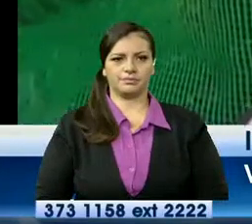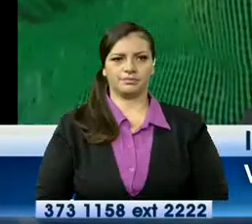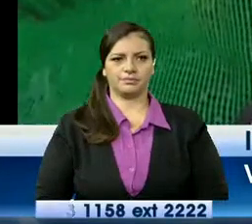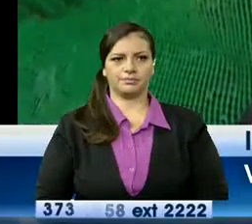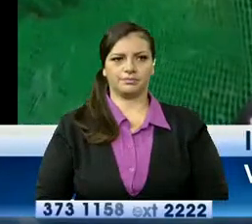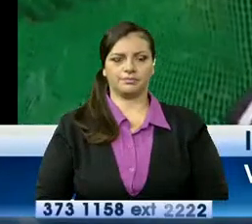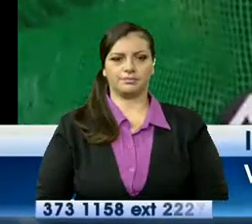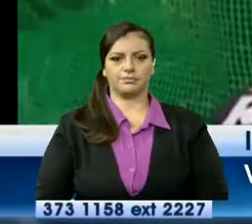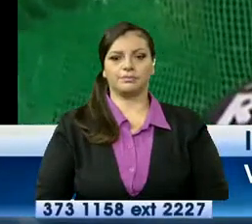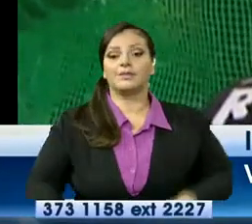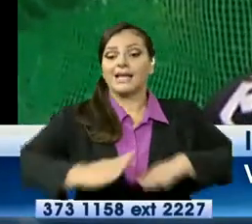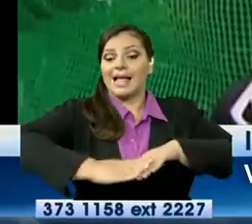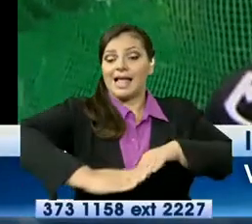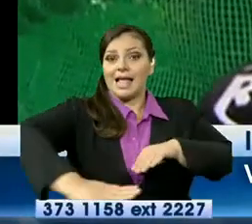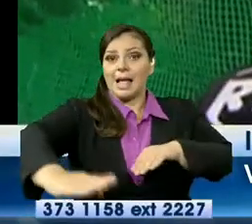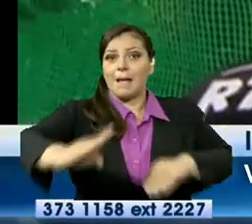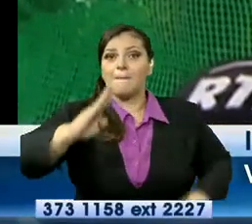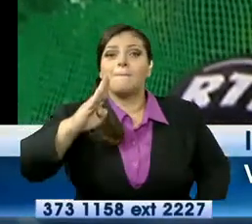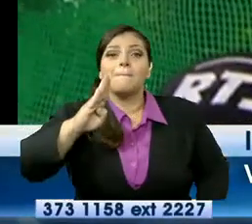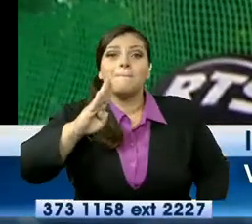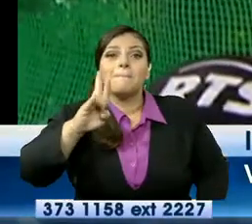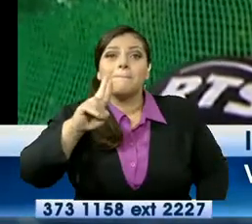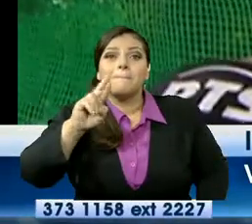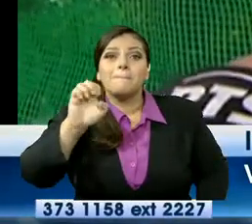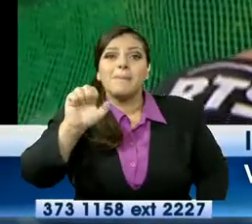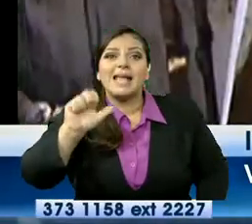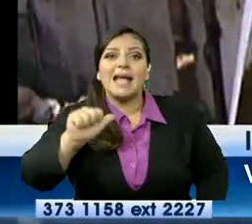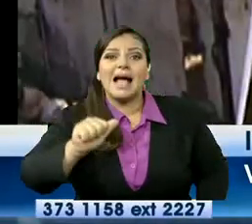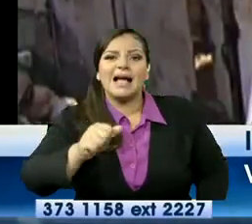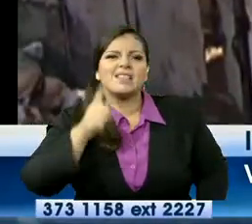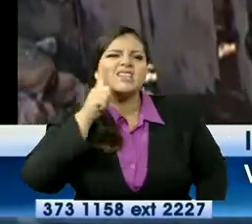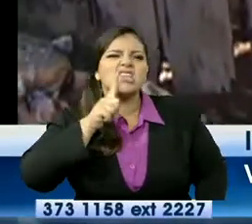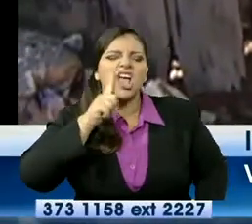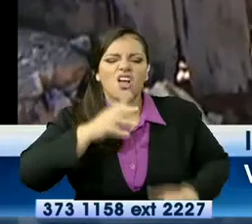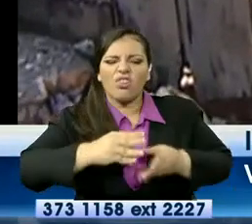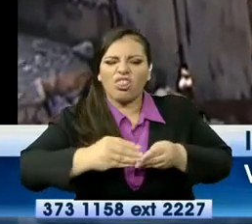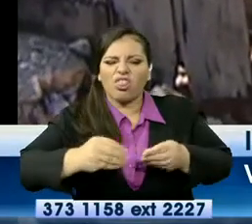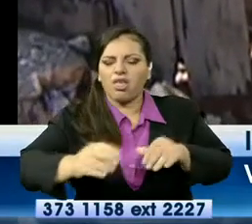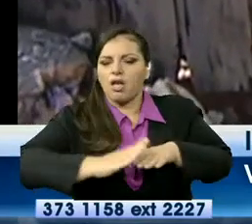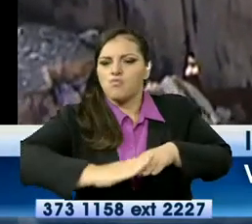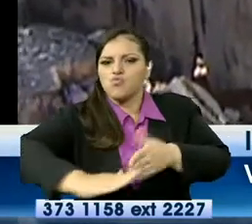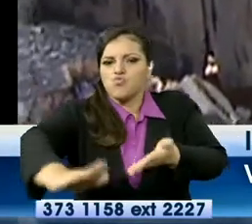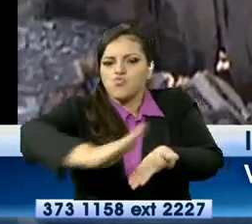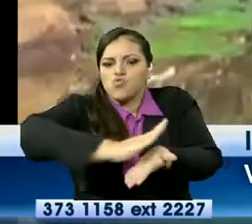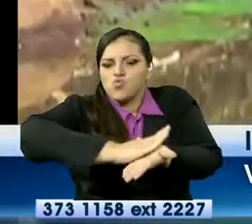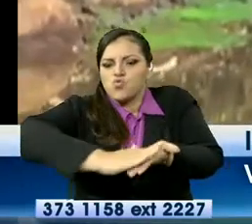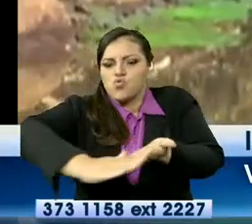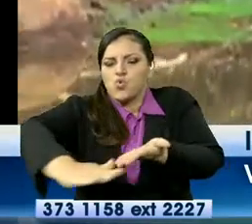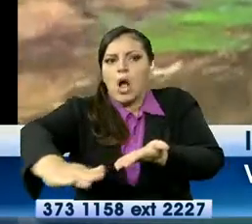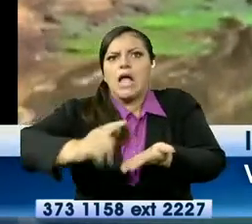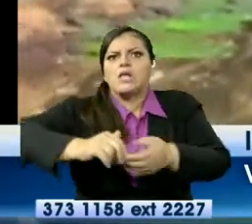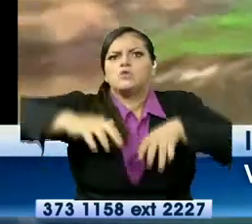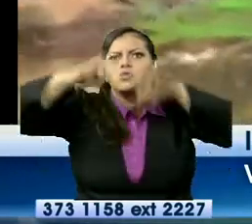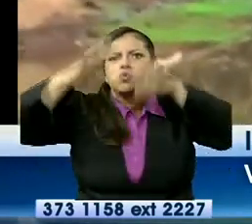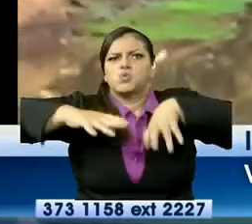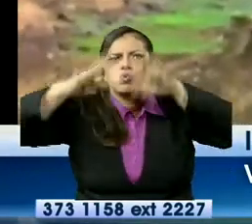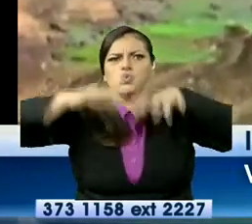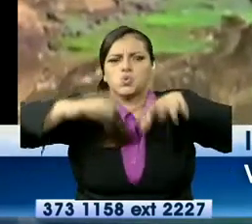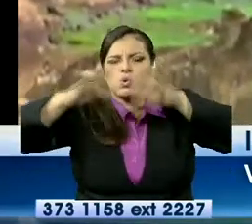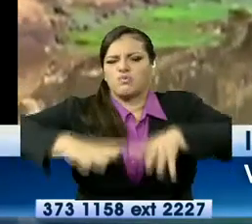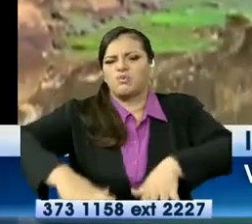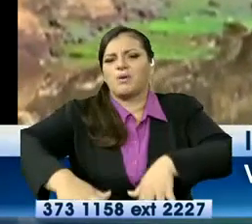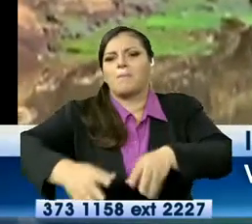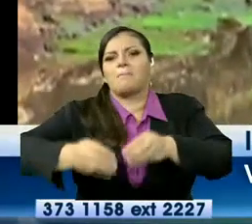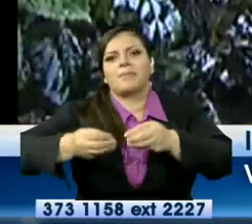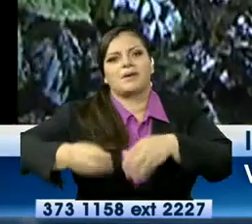La brea se nos ha metido a las casas, en la ropa, en los colchones, en los muebles, todo hemos perdido. Porque